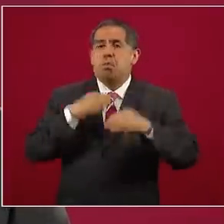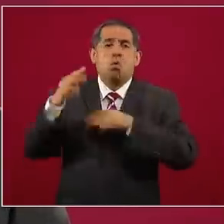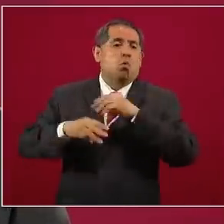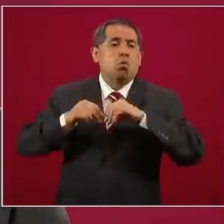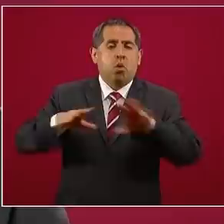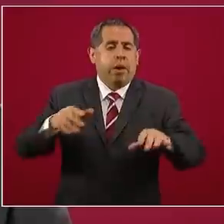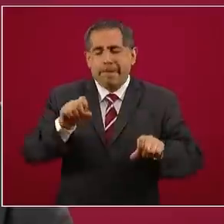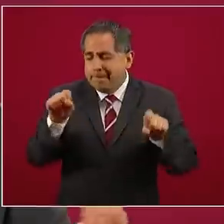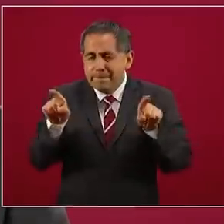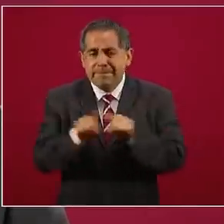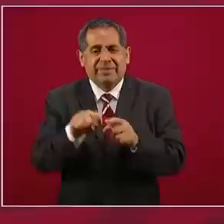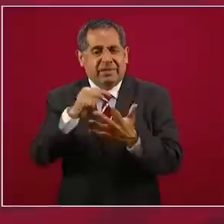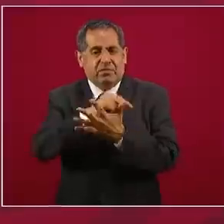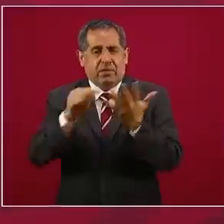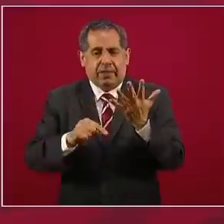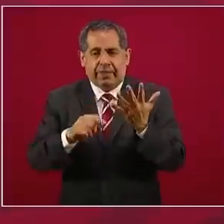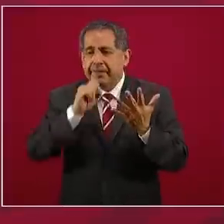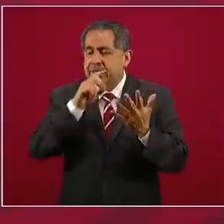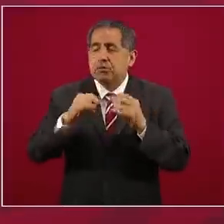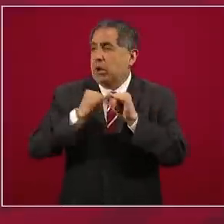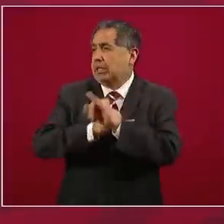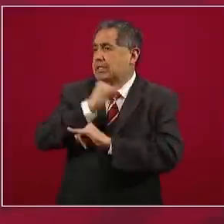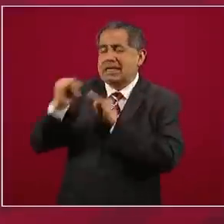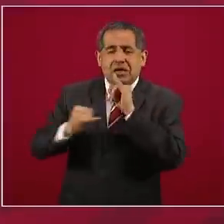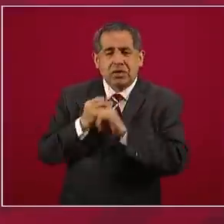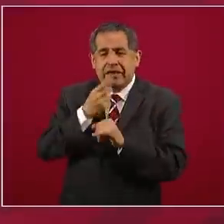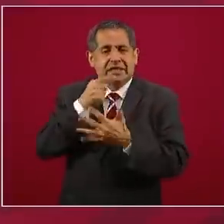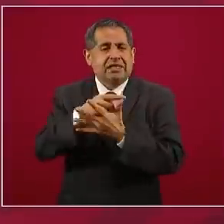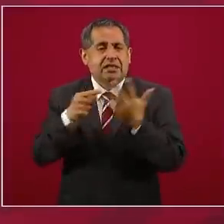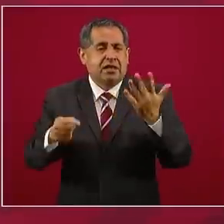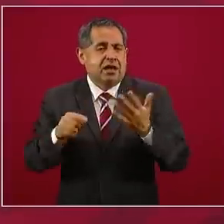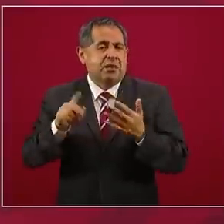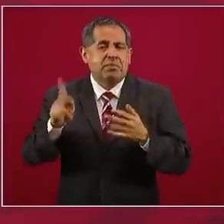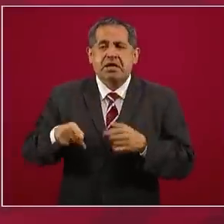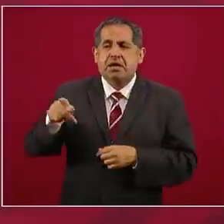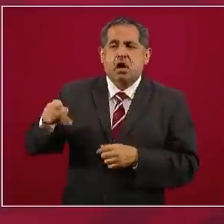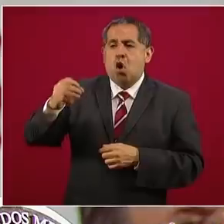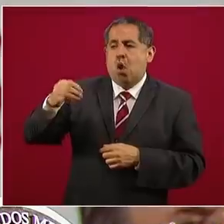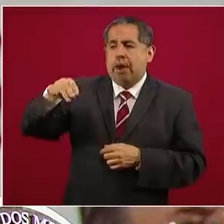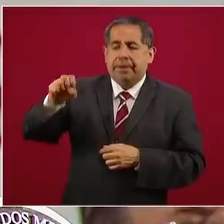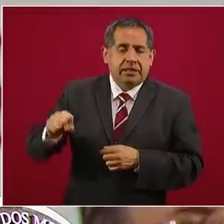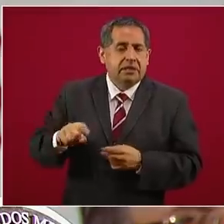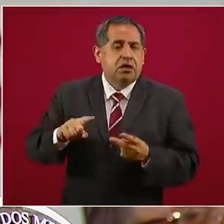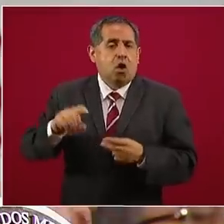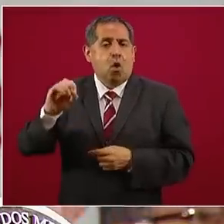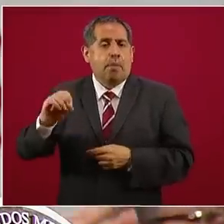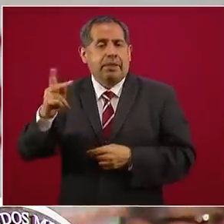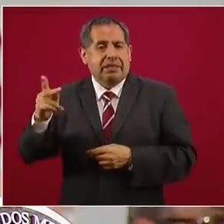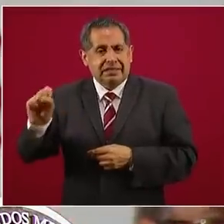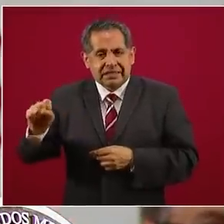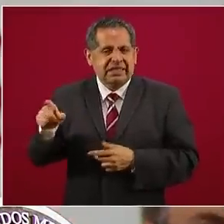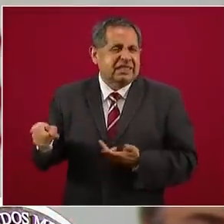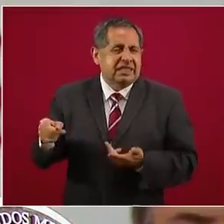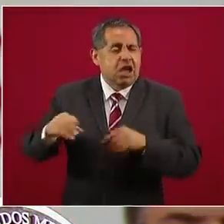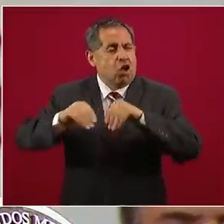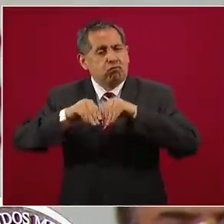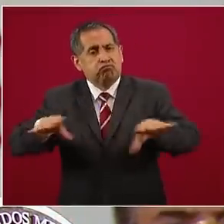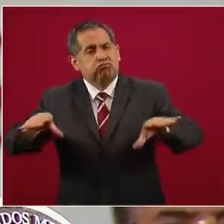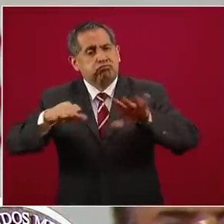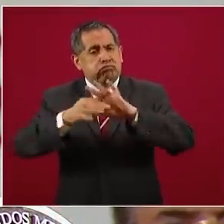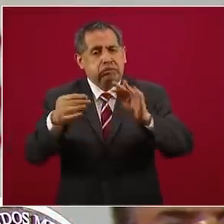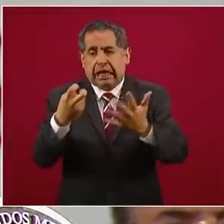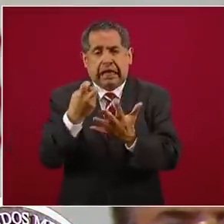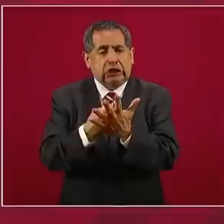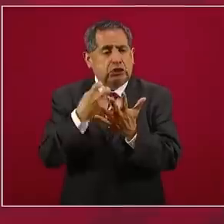del mundo, que dicen las agencias internacionales como la Organización Mundial y la Panamericana de la Salud, son las medidas que hoy tenemos a la